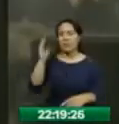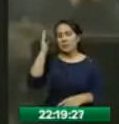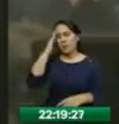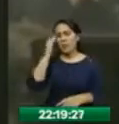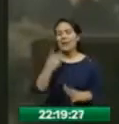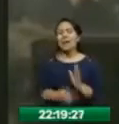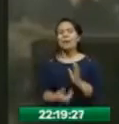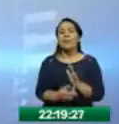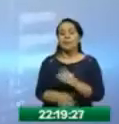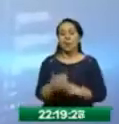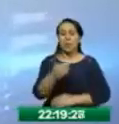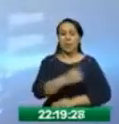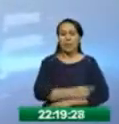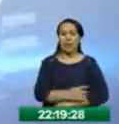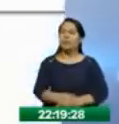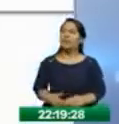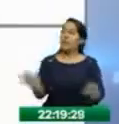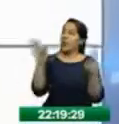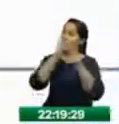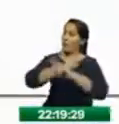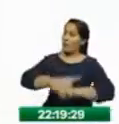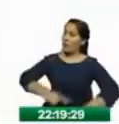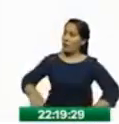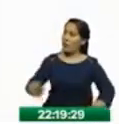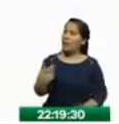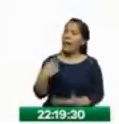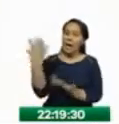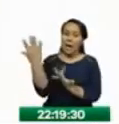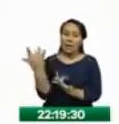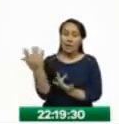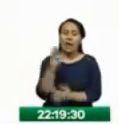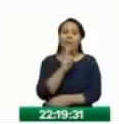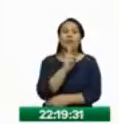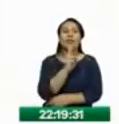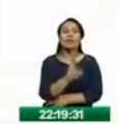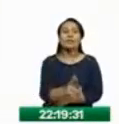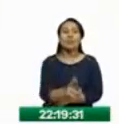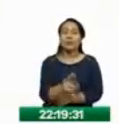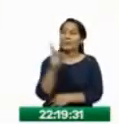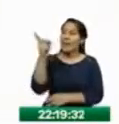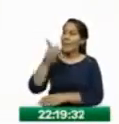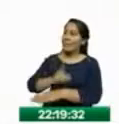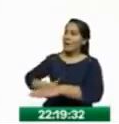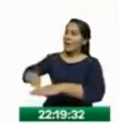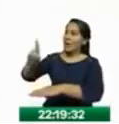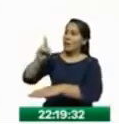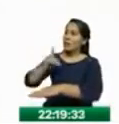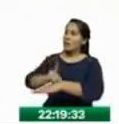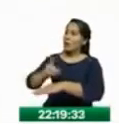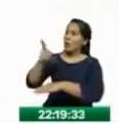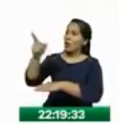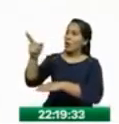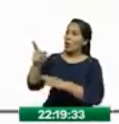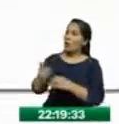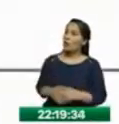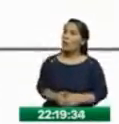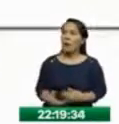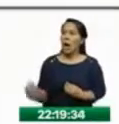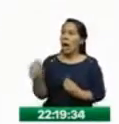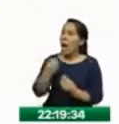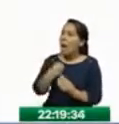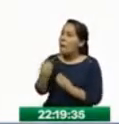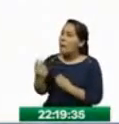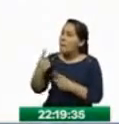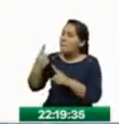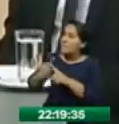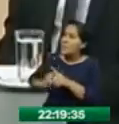pasó aquel día. Y finalmente, todavía esperamos una respuesta de parte de la Dirección General de Aviación Civil, que meses después